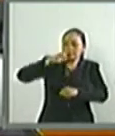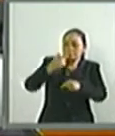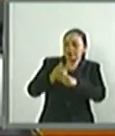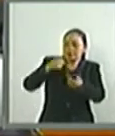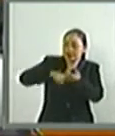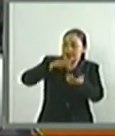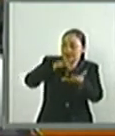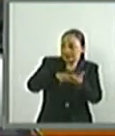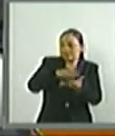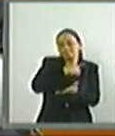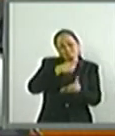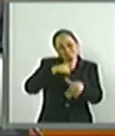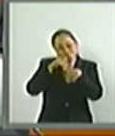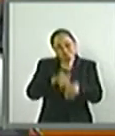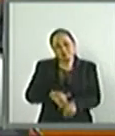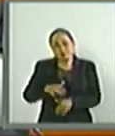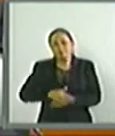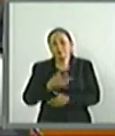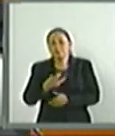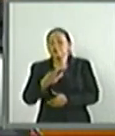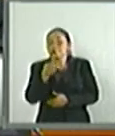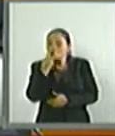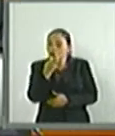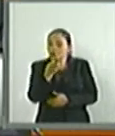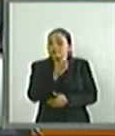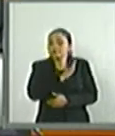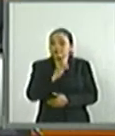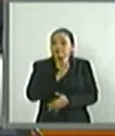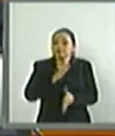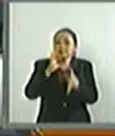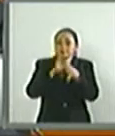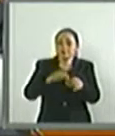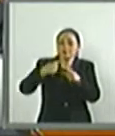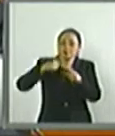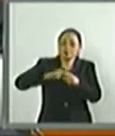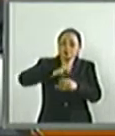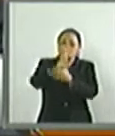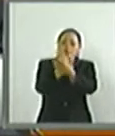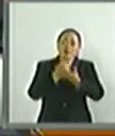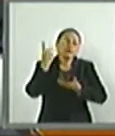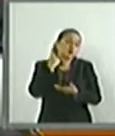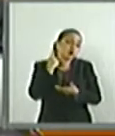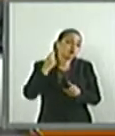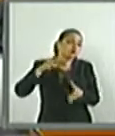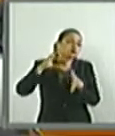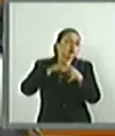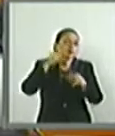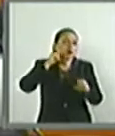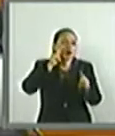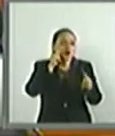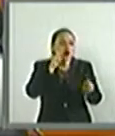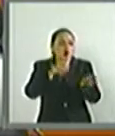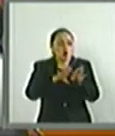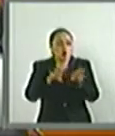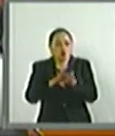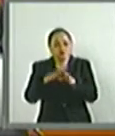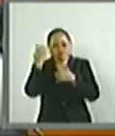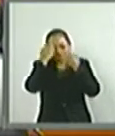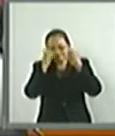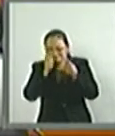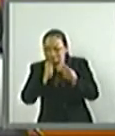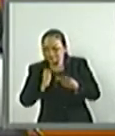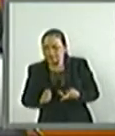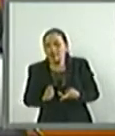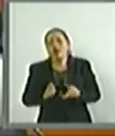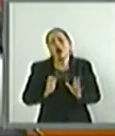Con lo anterior, garantizaremos la implementación de estas medidas y diversas políticas públicas para atender las evaluaciones contenidas en